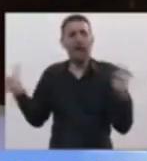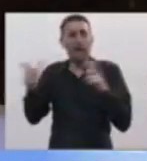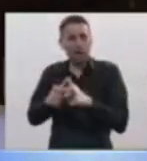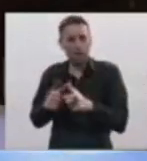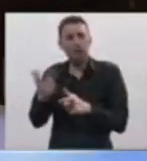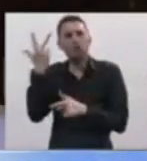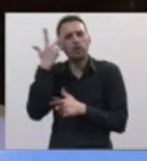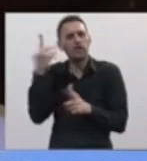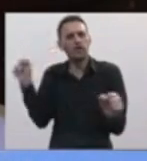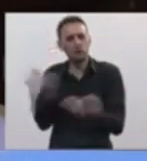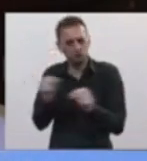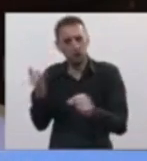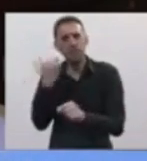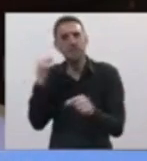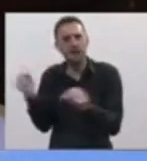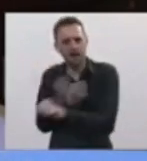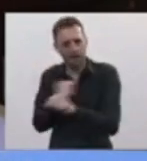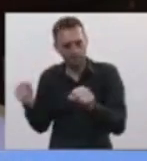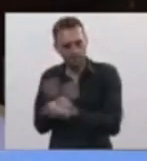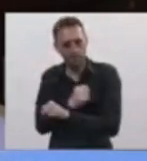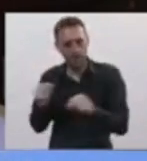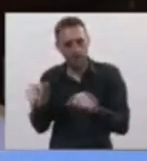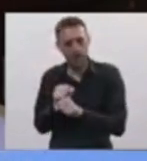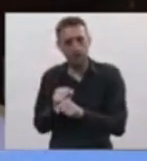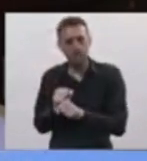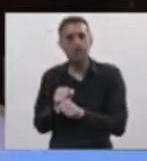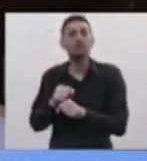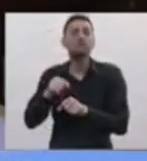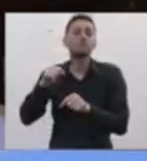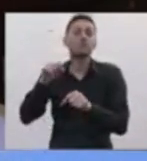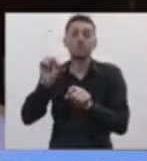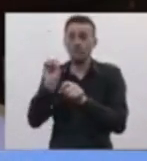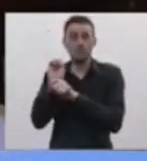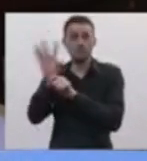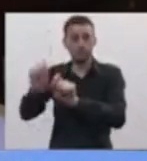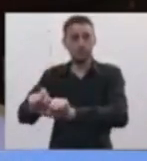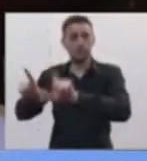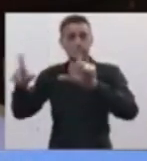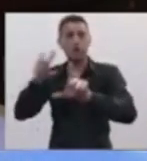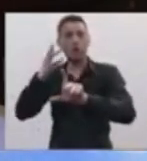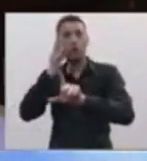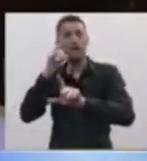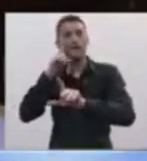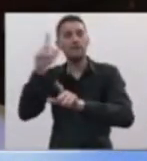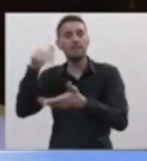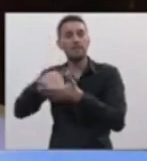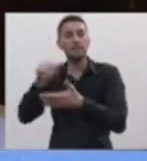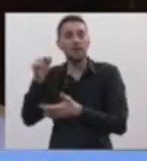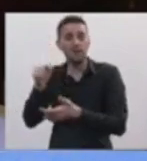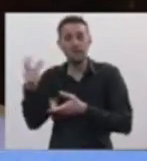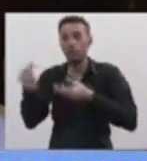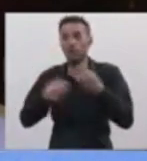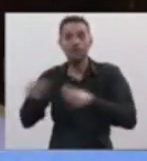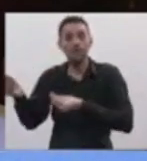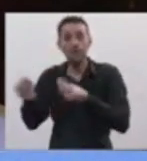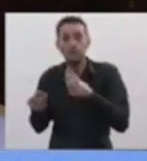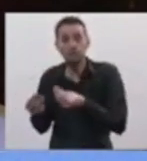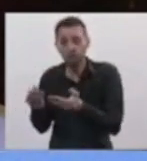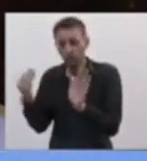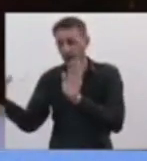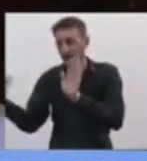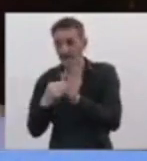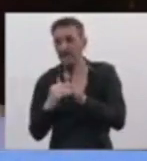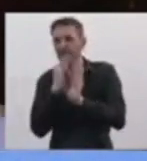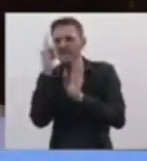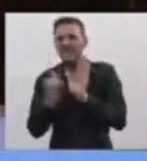mayo tenemos una fórmula ahora hace unos días en un pp te cada punto de movilidad son 40 mil millones de pesos el presupuesto no tiene explícito en